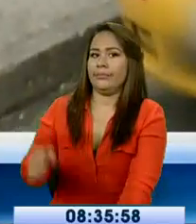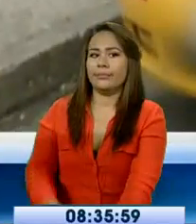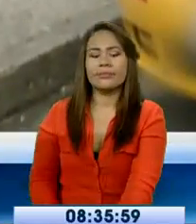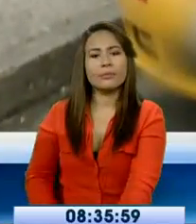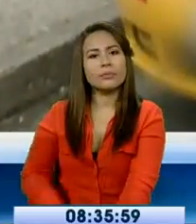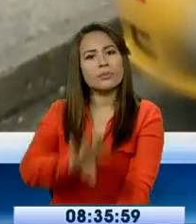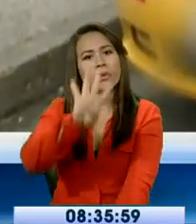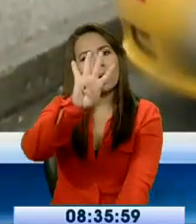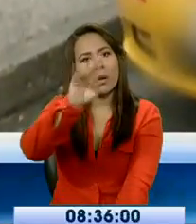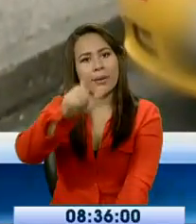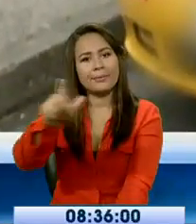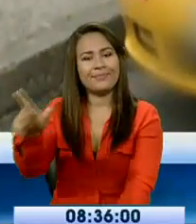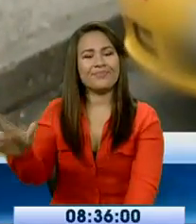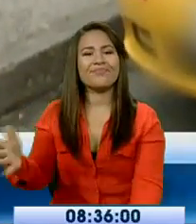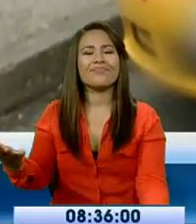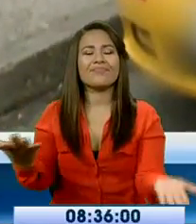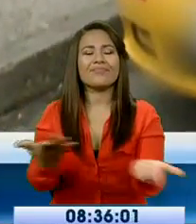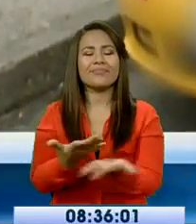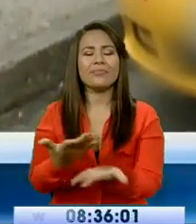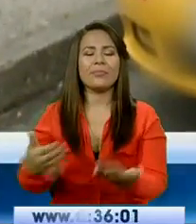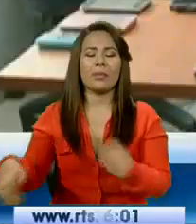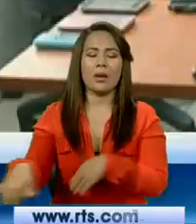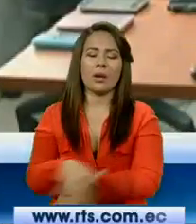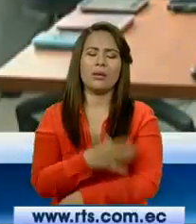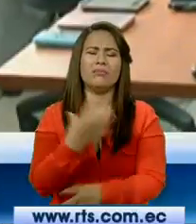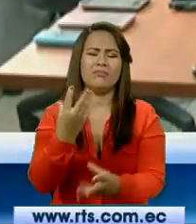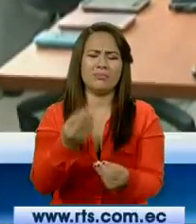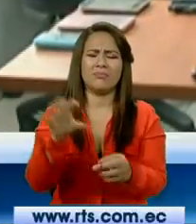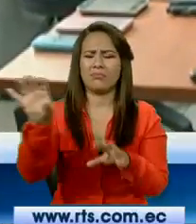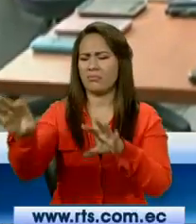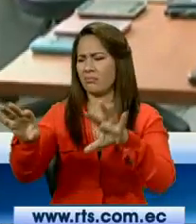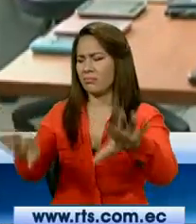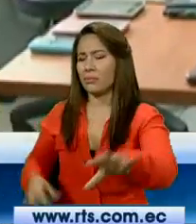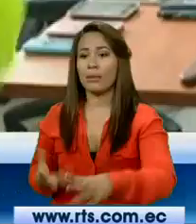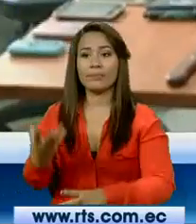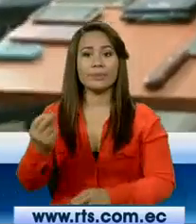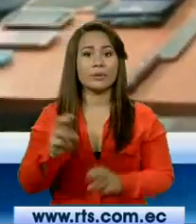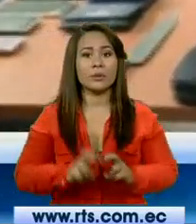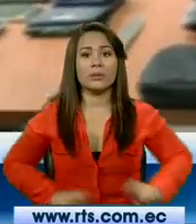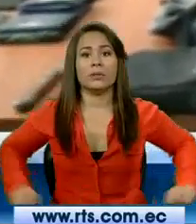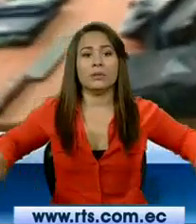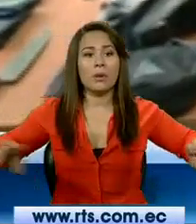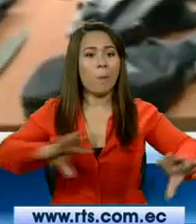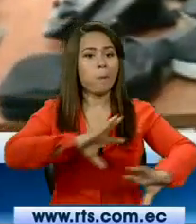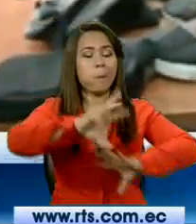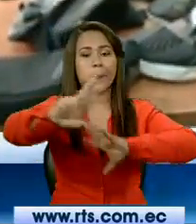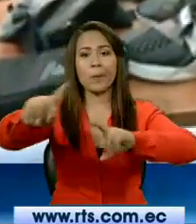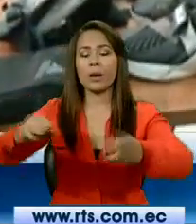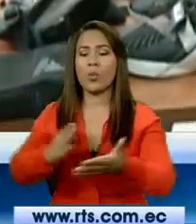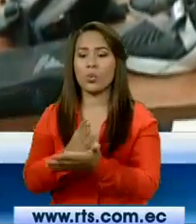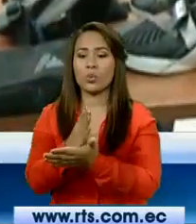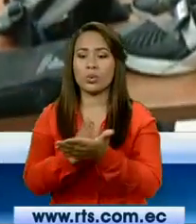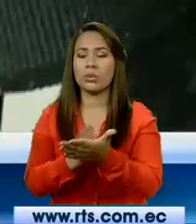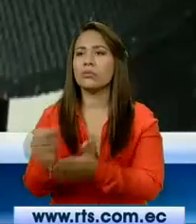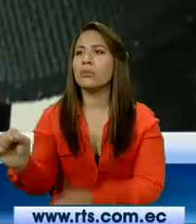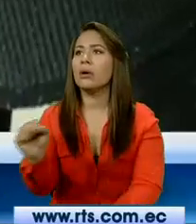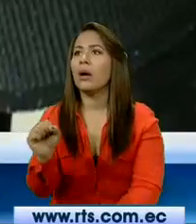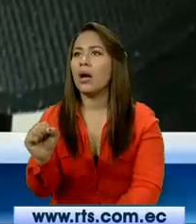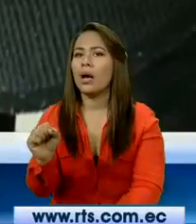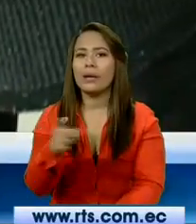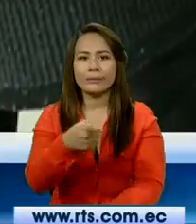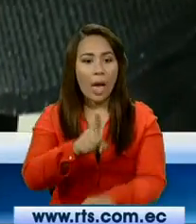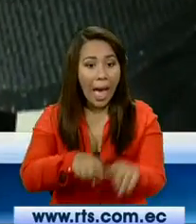la ciudadela del ejército, actuaron en parecida situación, se bajaron varios sospechosos y con un cuchillo les obligaron a los amigos